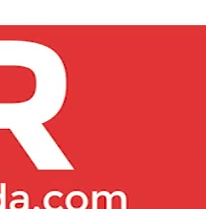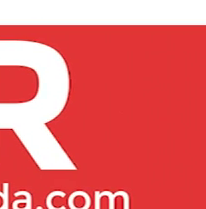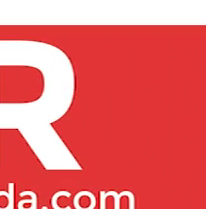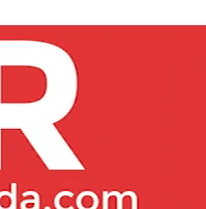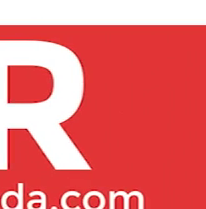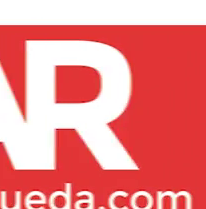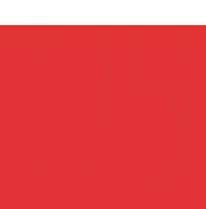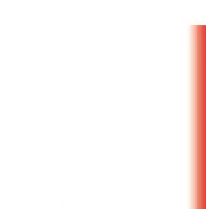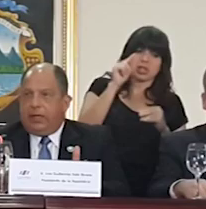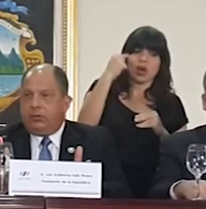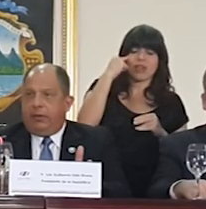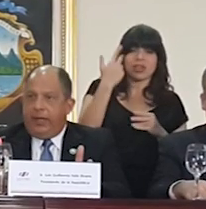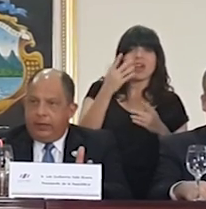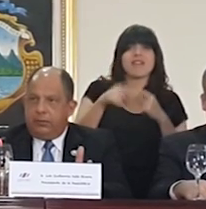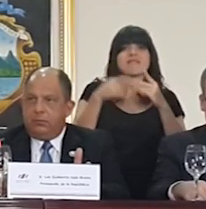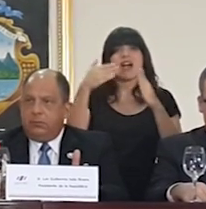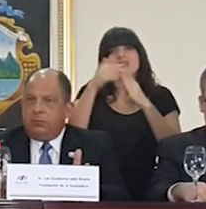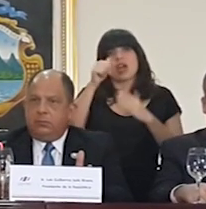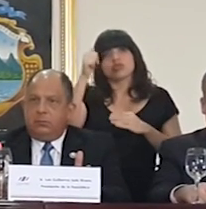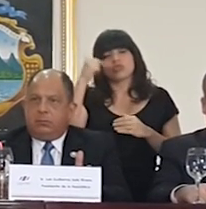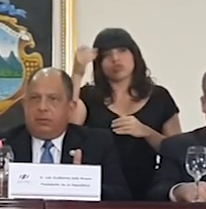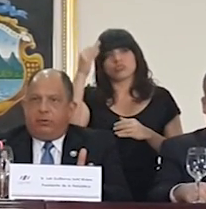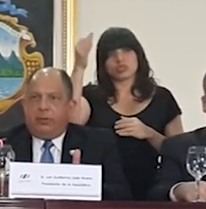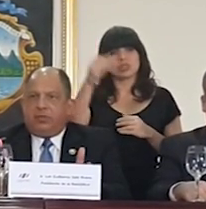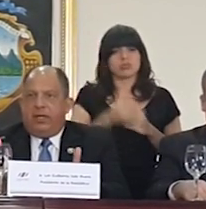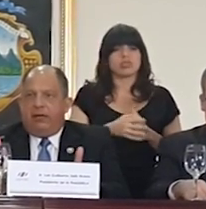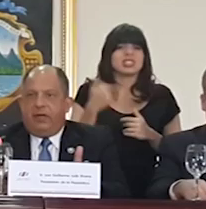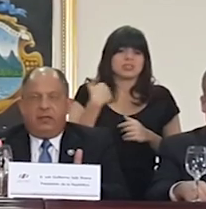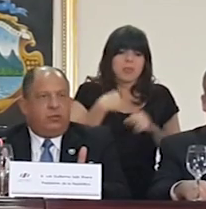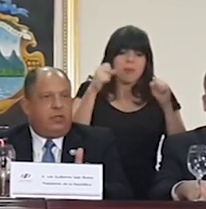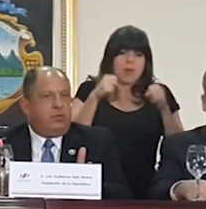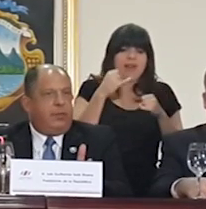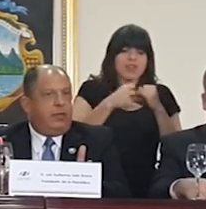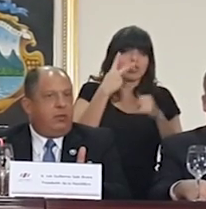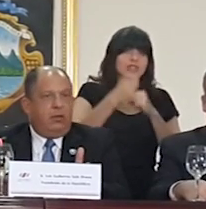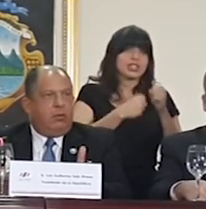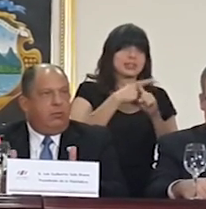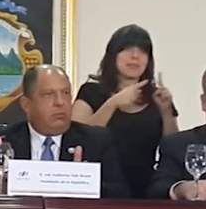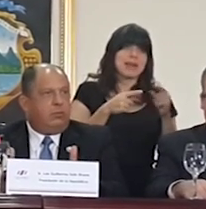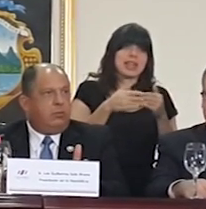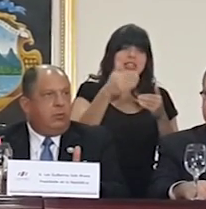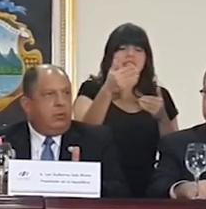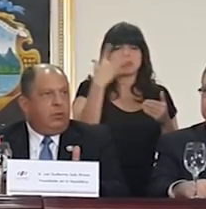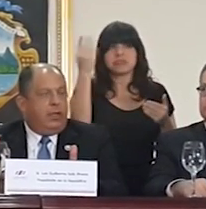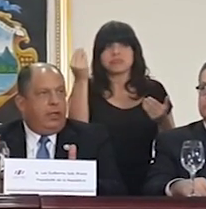probablemente afecte menos a este gobierno de lo que afectará a los que vienen. Y podemos salir al final de 2 años y medio